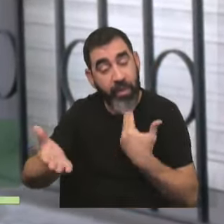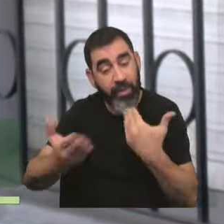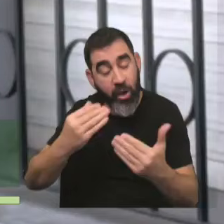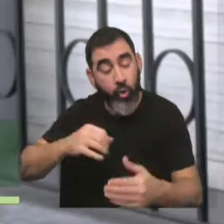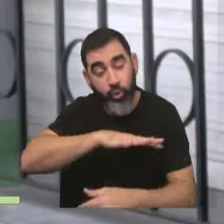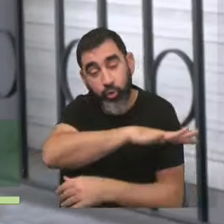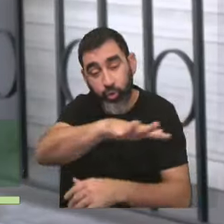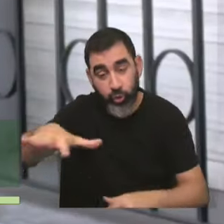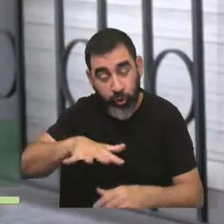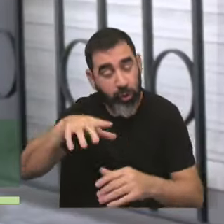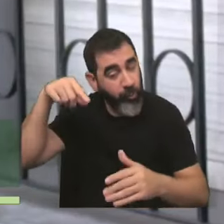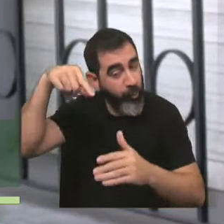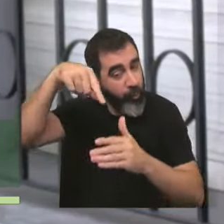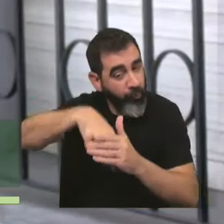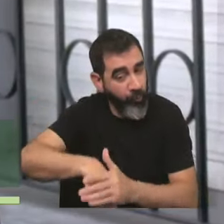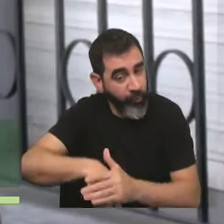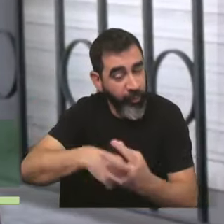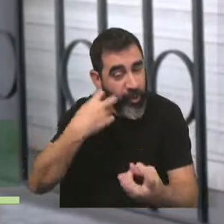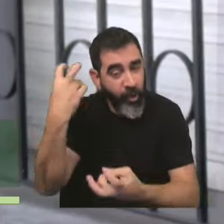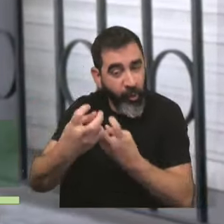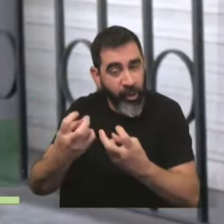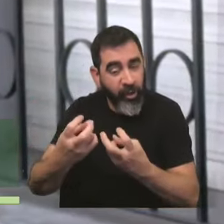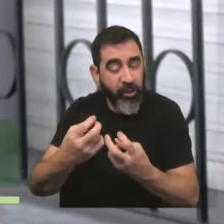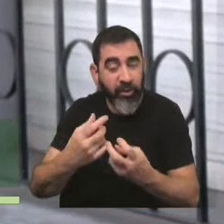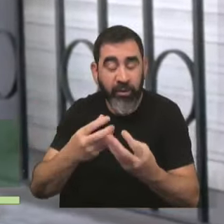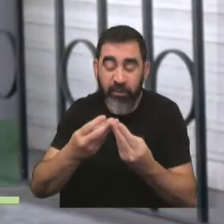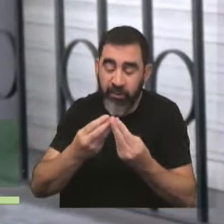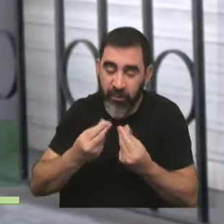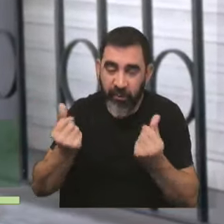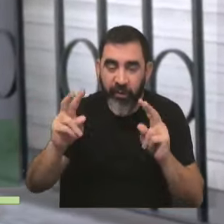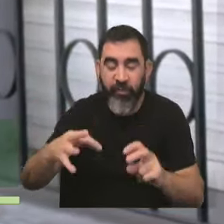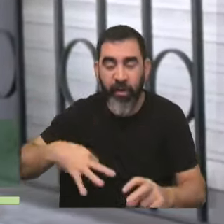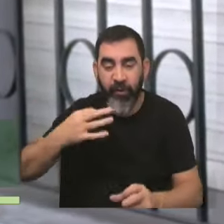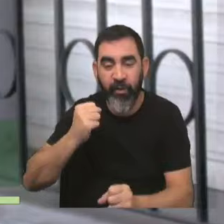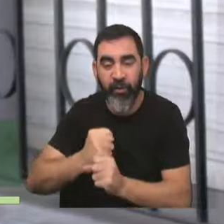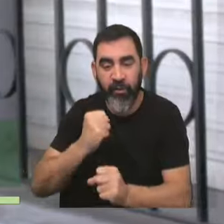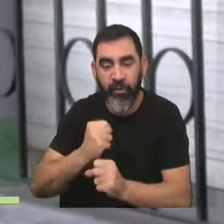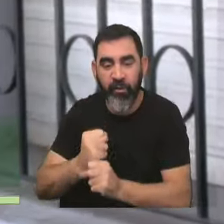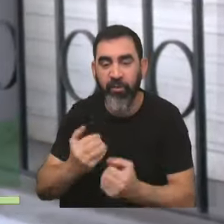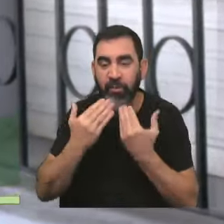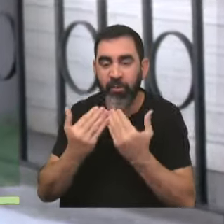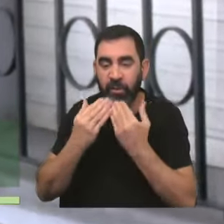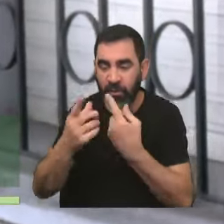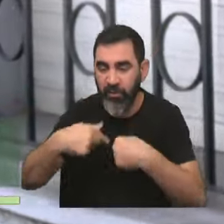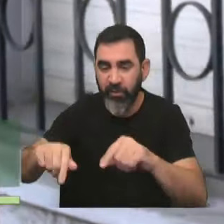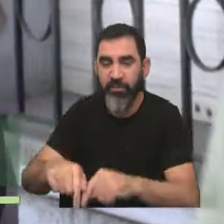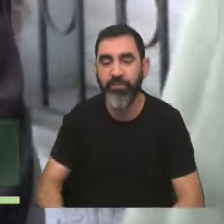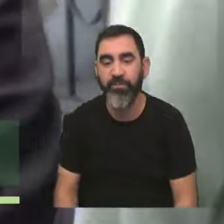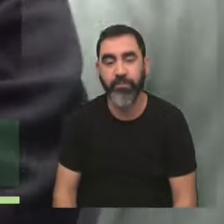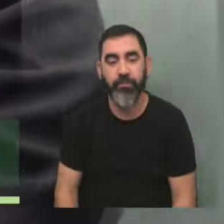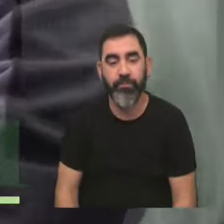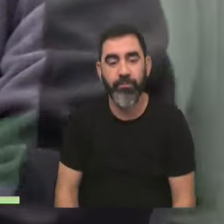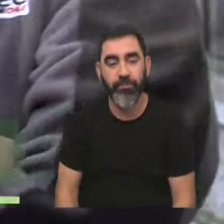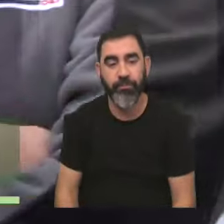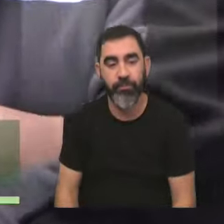social con profundidad para buscar algo tan sensible como tiene que ver la vida de los trabajadores no Muchísimas gracias gracias a ustedes Bueno